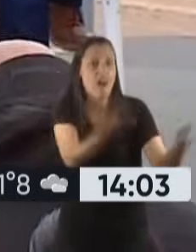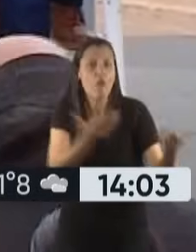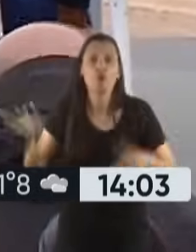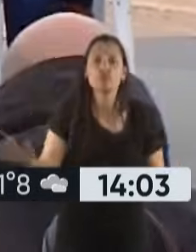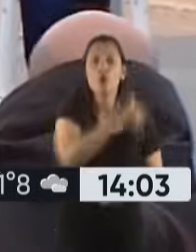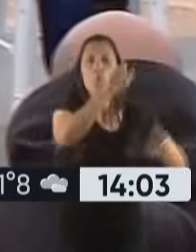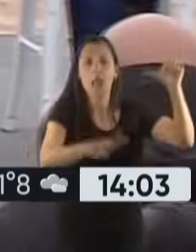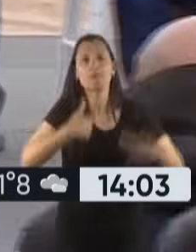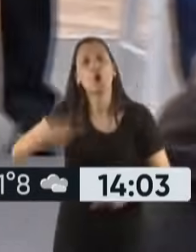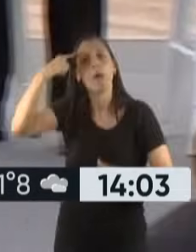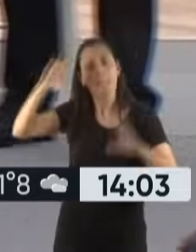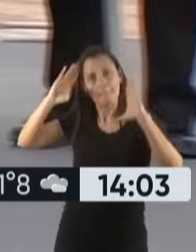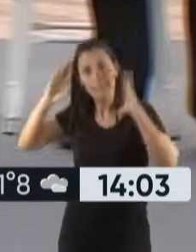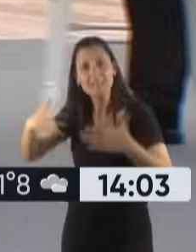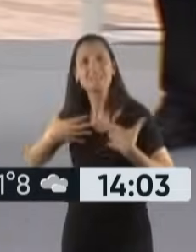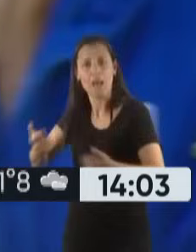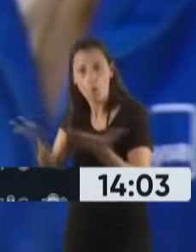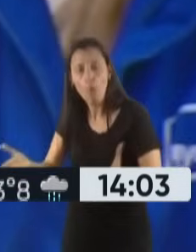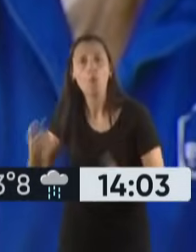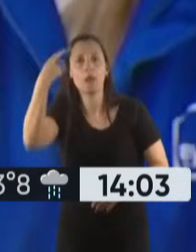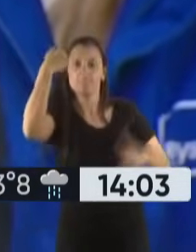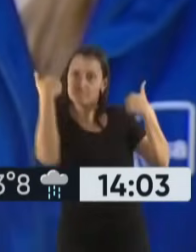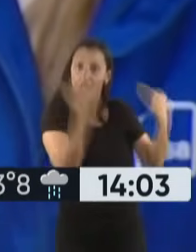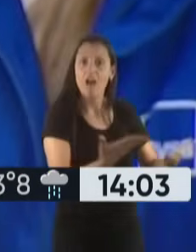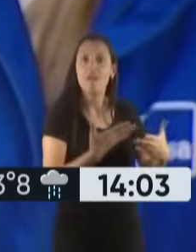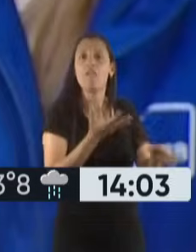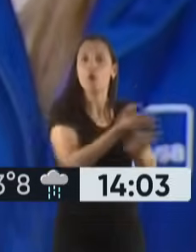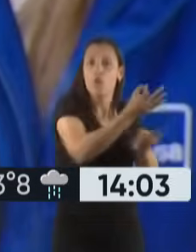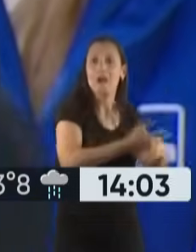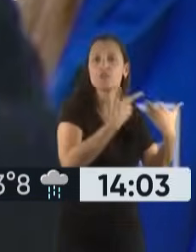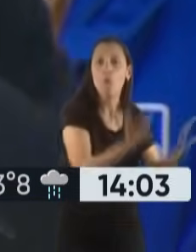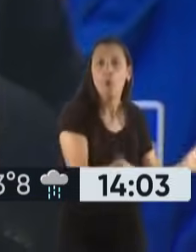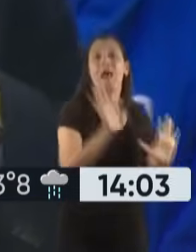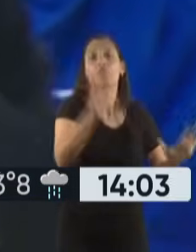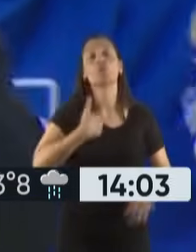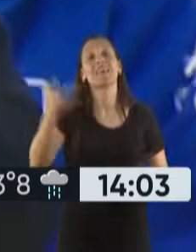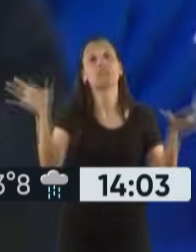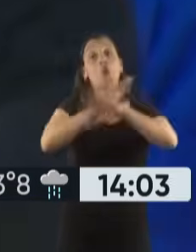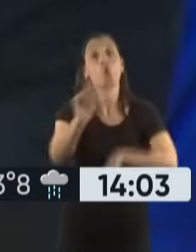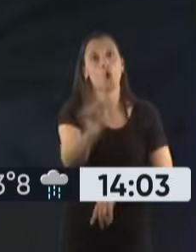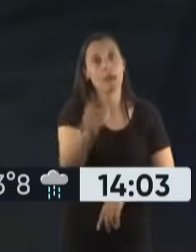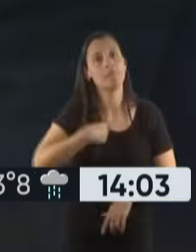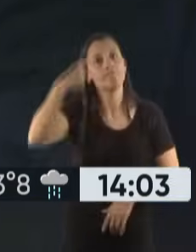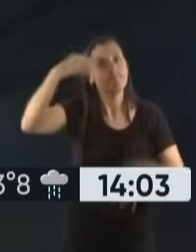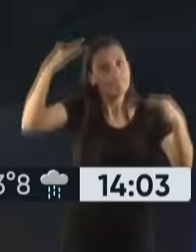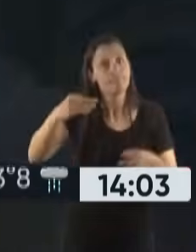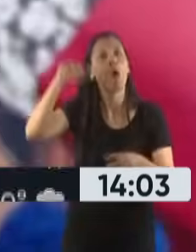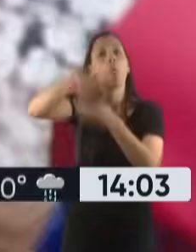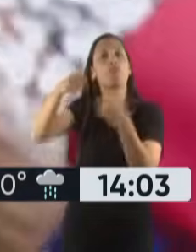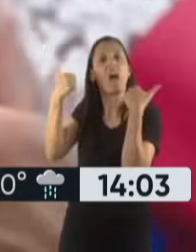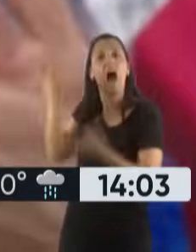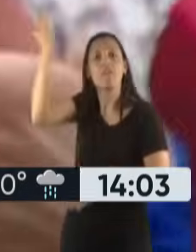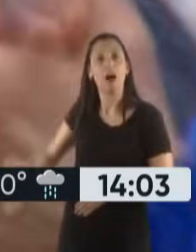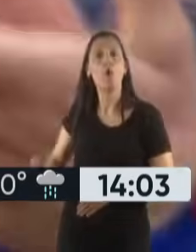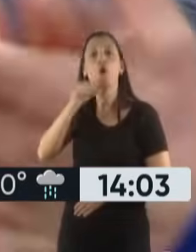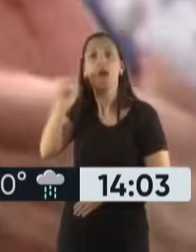piense en la salud pública, que piense en la educación pública, entonces no se equivoquen y voten a Sergio, que es el